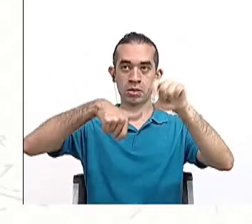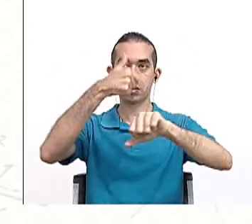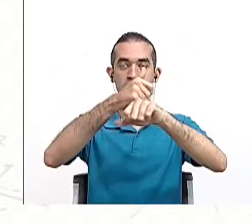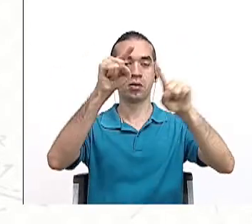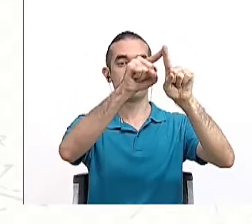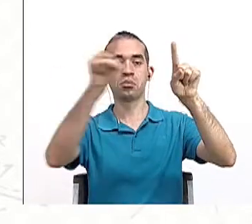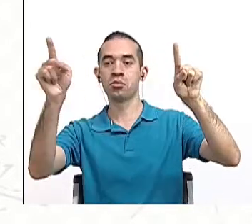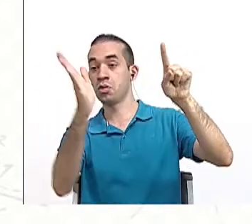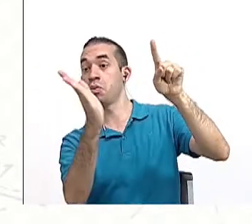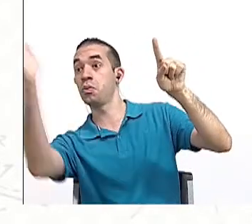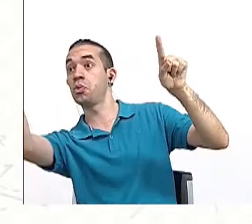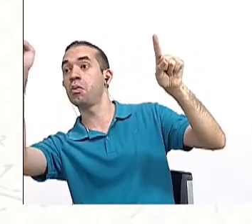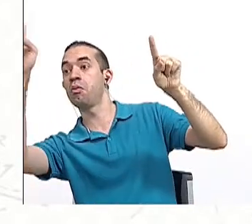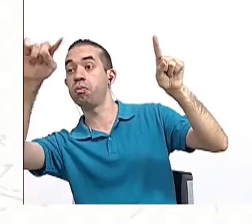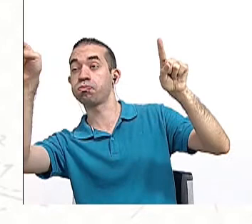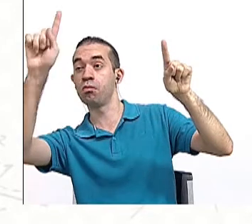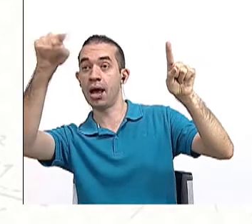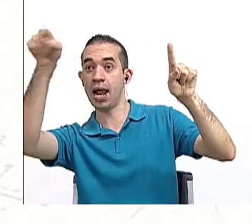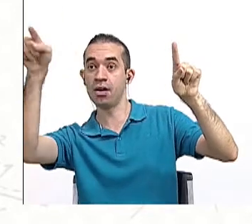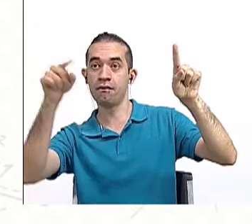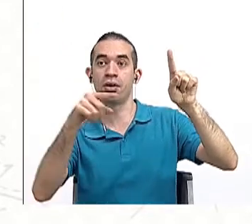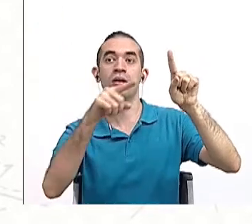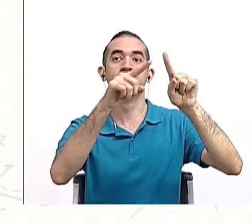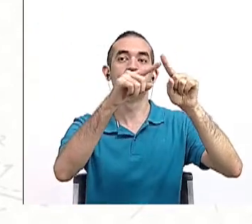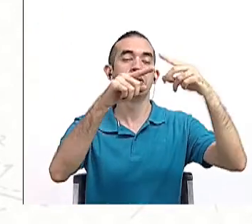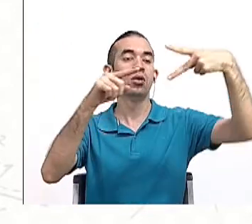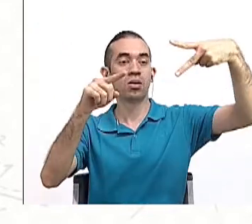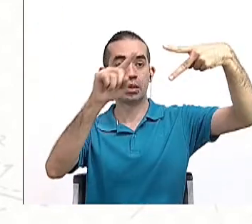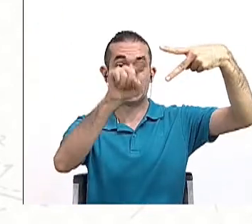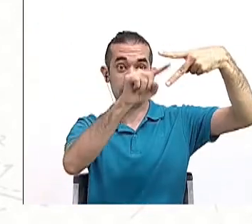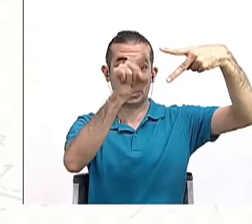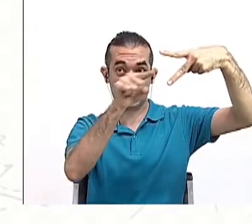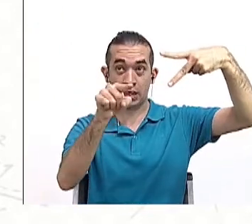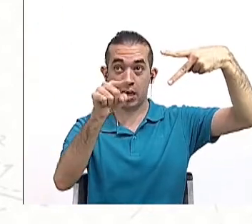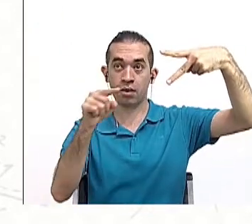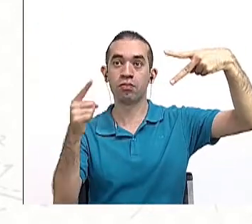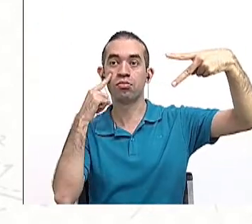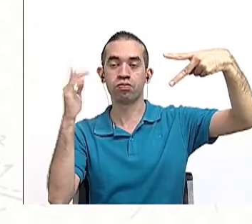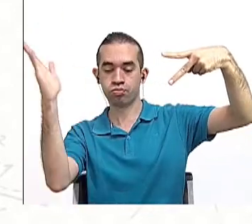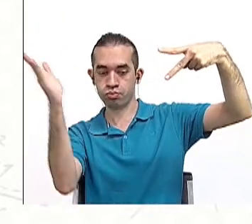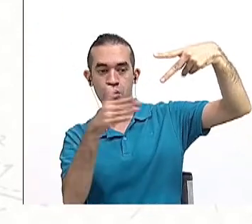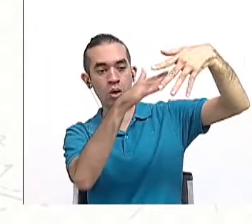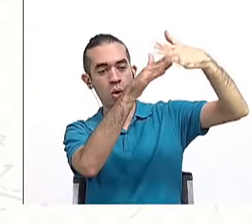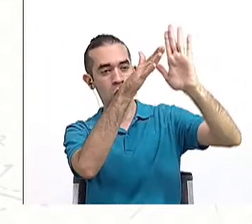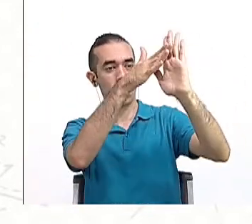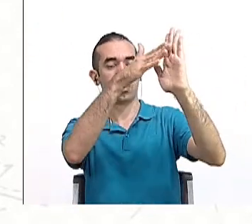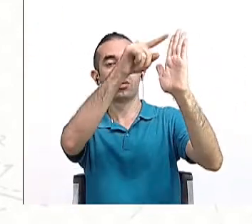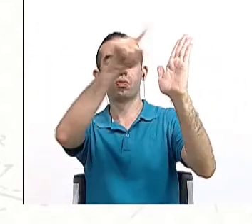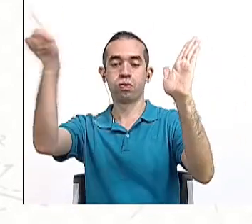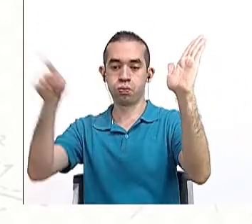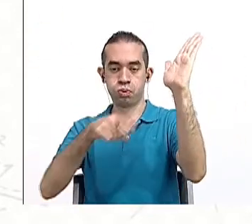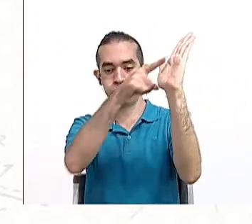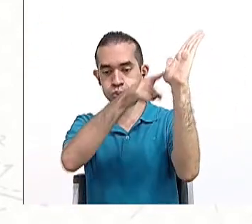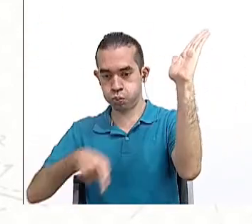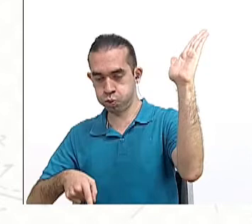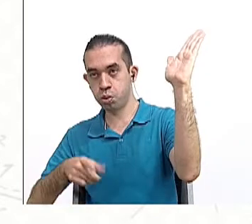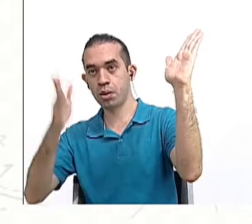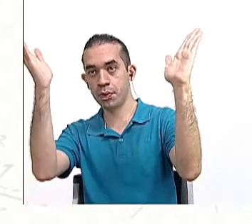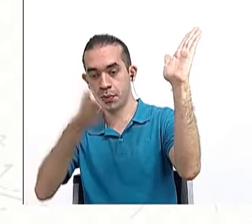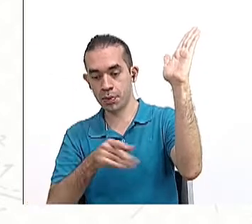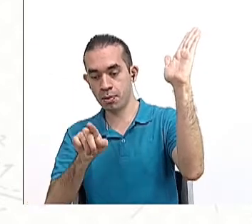new las paredes y empezamos con el valor de alfa si a ver cómo podemos encontrar lo que es